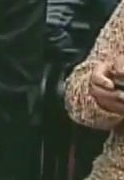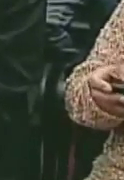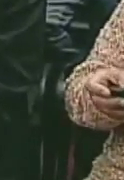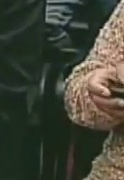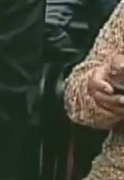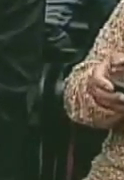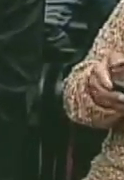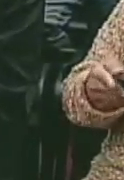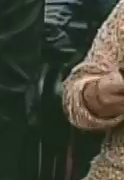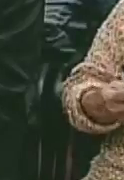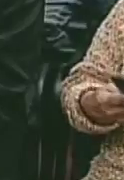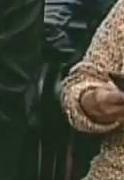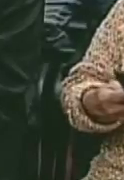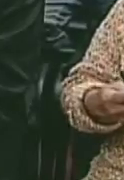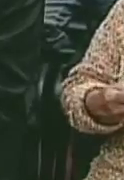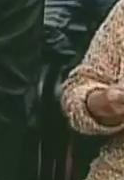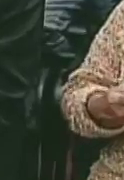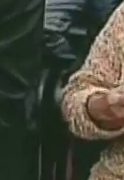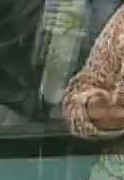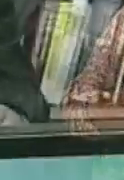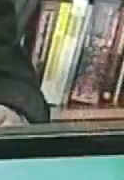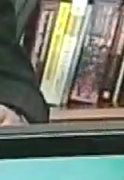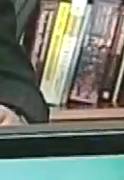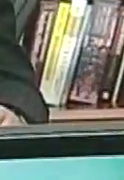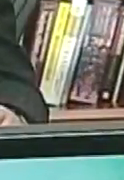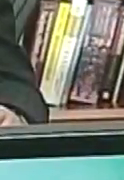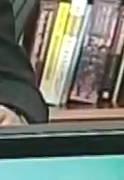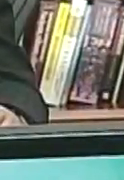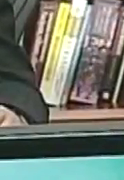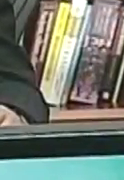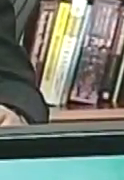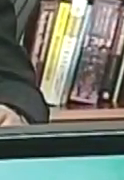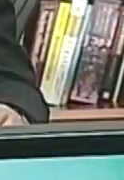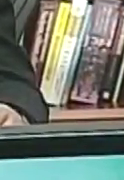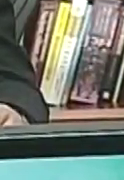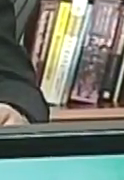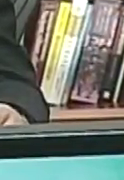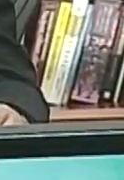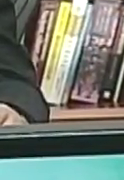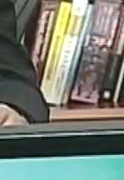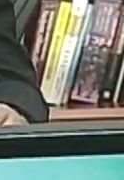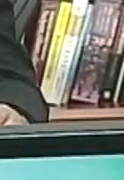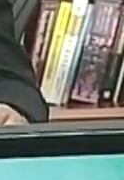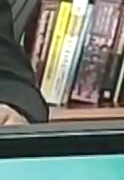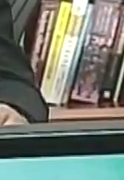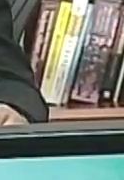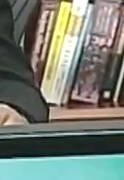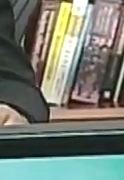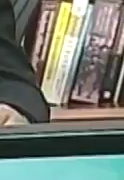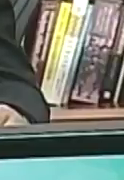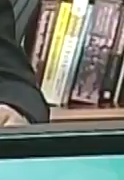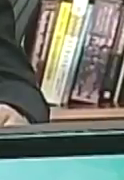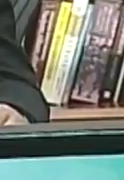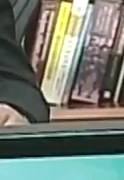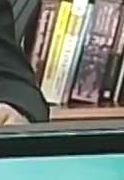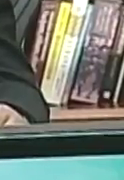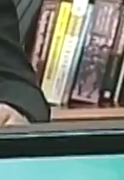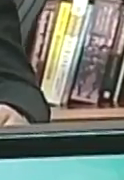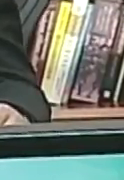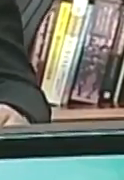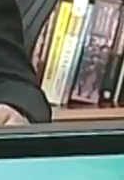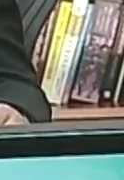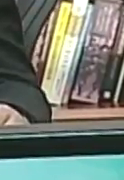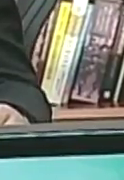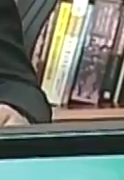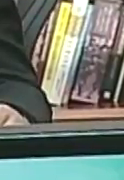que va a continuar a pesar de las dificultades. Así como Bolívar fue el hombre de las dificultades, pues la revolución también